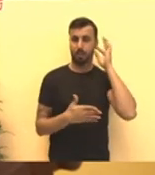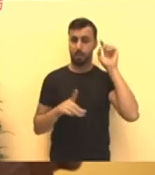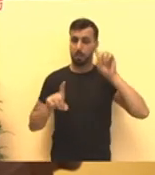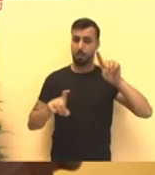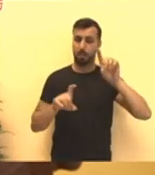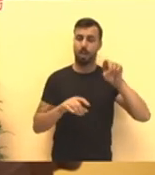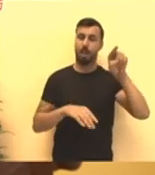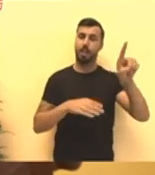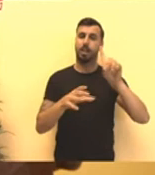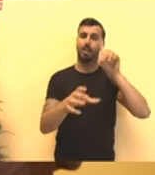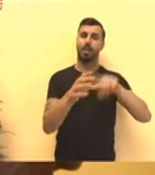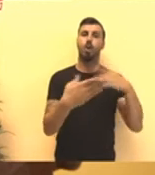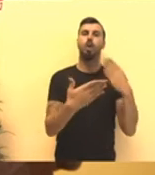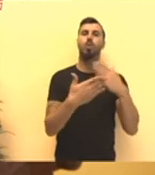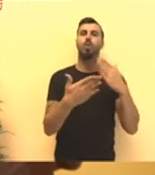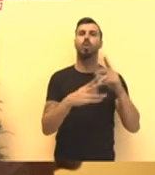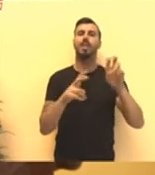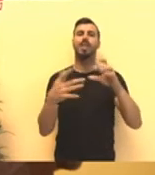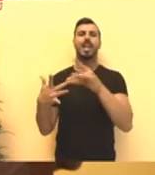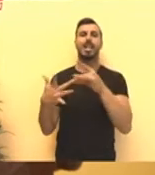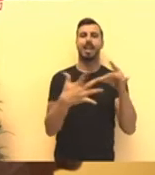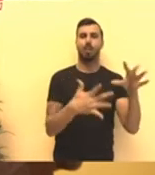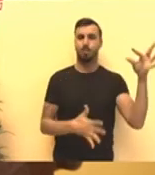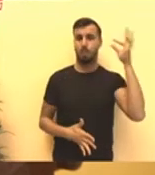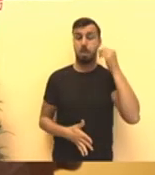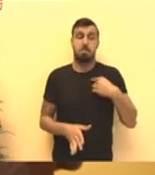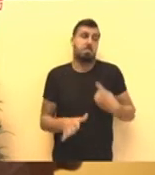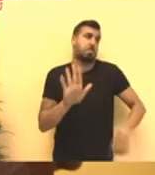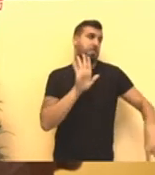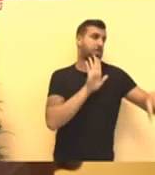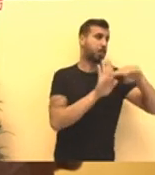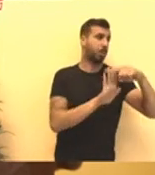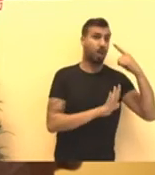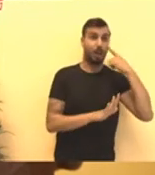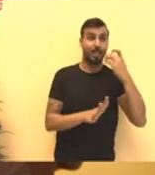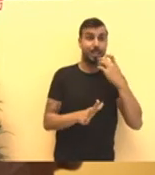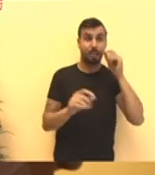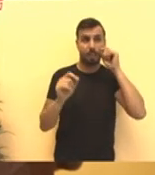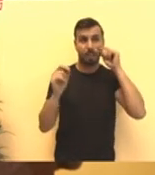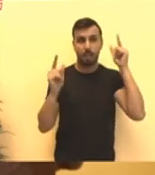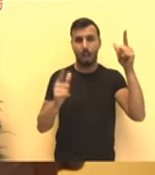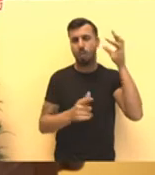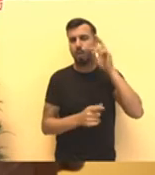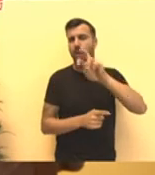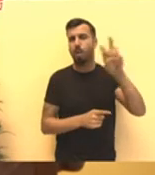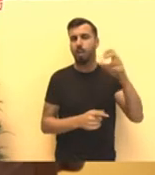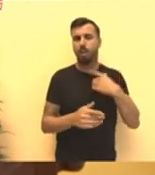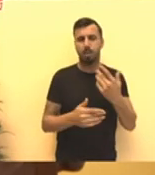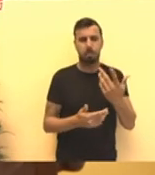de mujeres y me invitó a un curso de liderazgo de mujeres. Y yo me apunté y digo, bueno, a ver si descubro algo de las otras mujeres que no